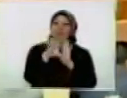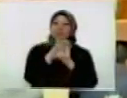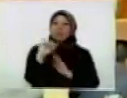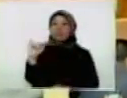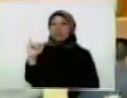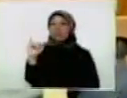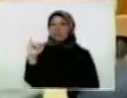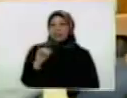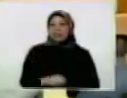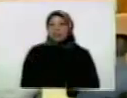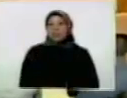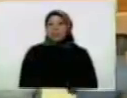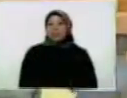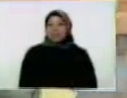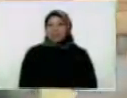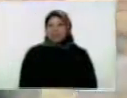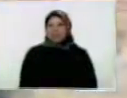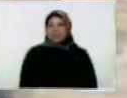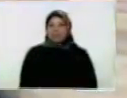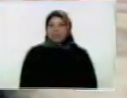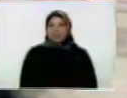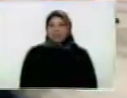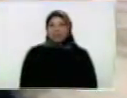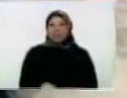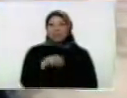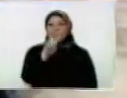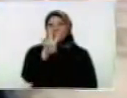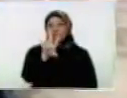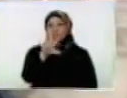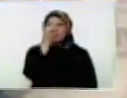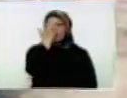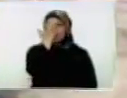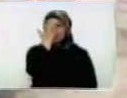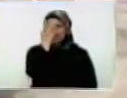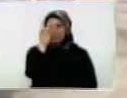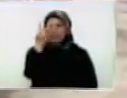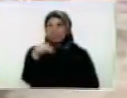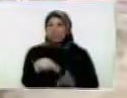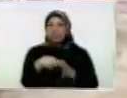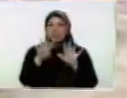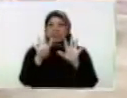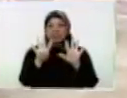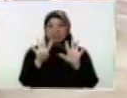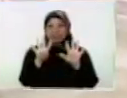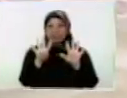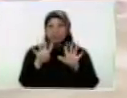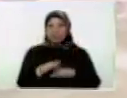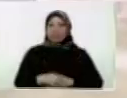Constituyente de hoy 5 de febrero de 2019.